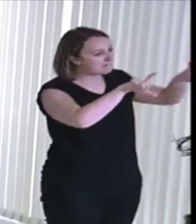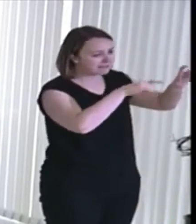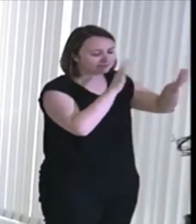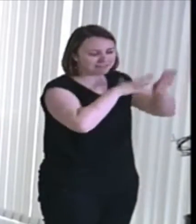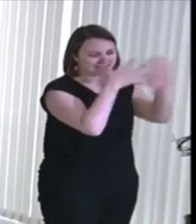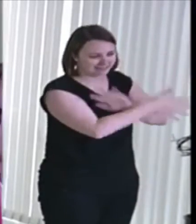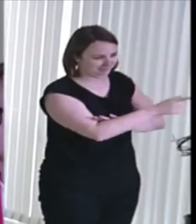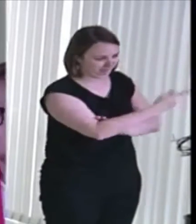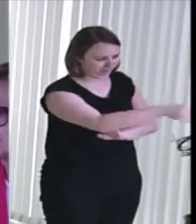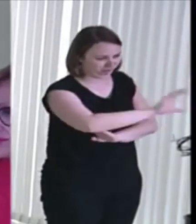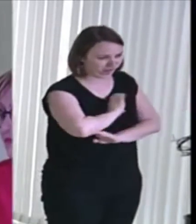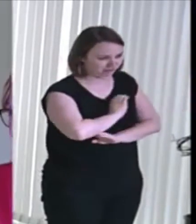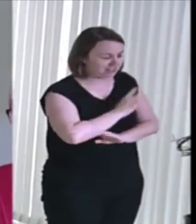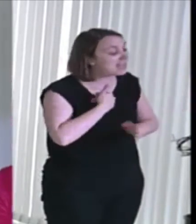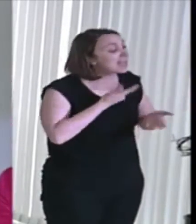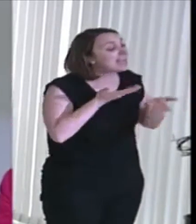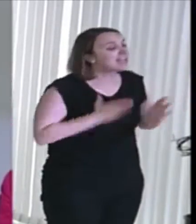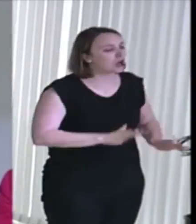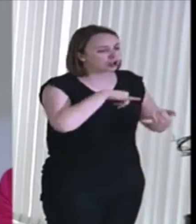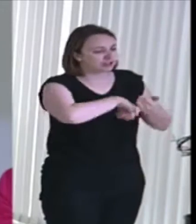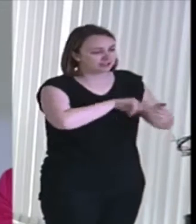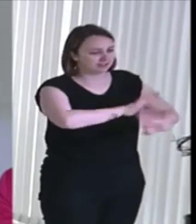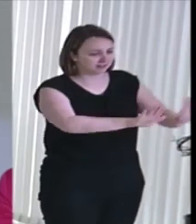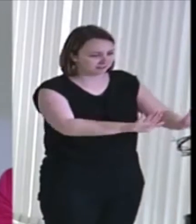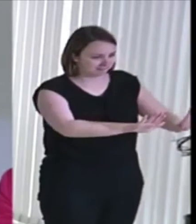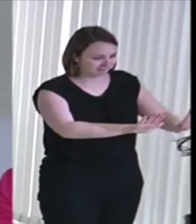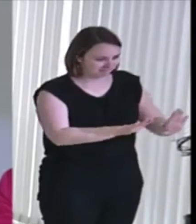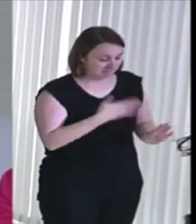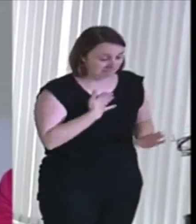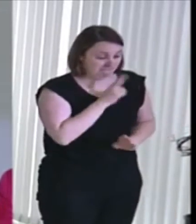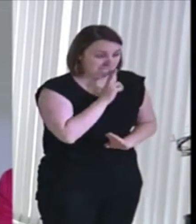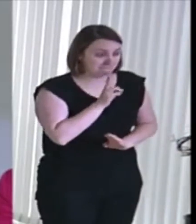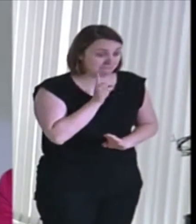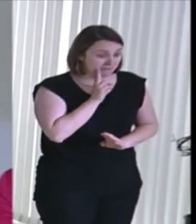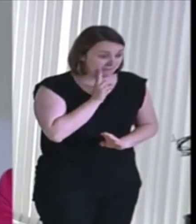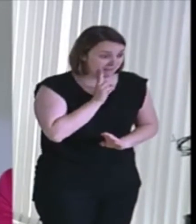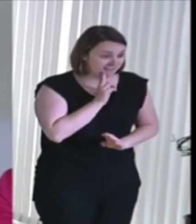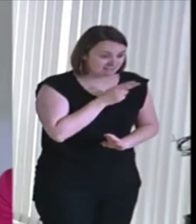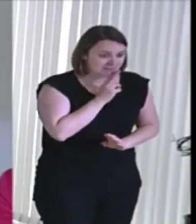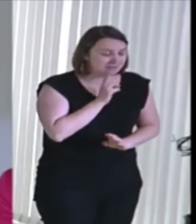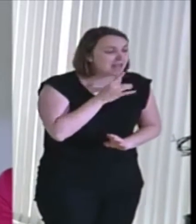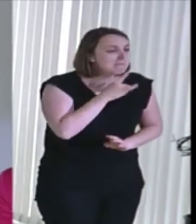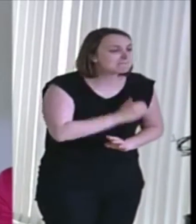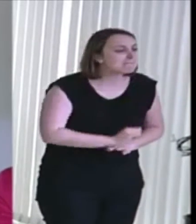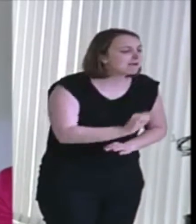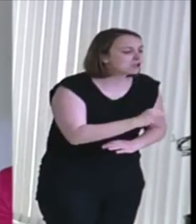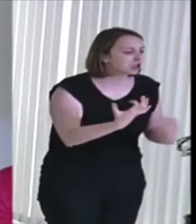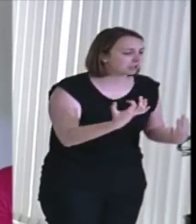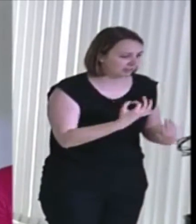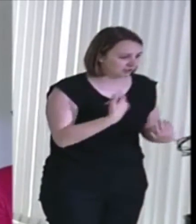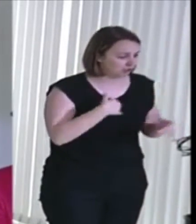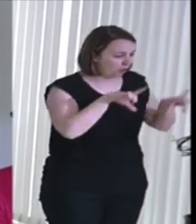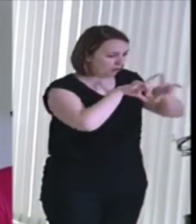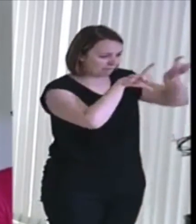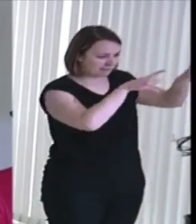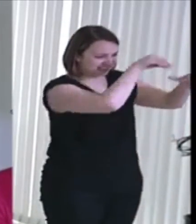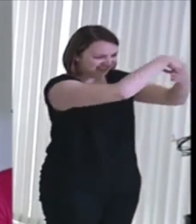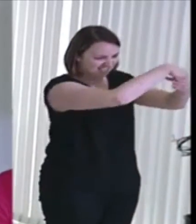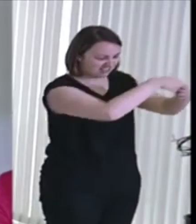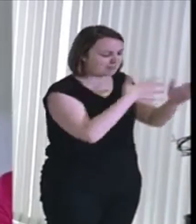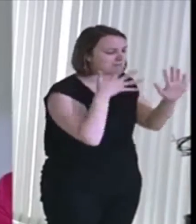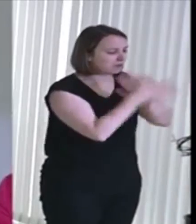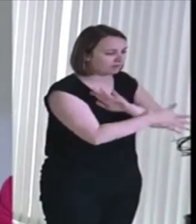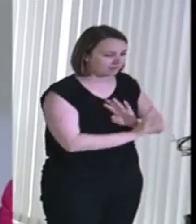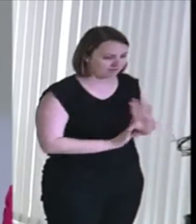vida y casarte, tener hijos y ya está. O sea, para mi madre lo maravilloso hubiera sido quedarme en una empresa fija toda la